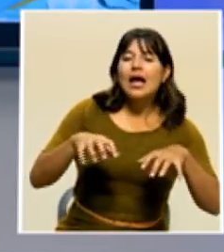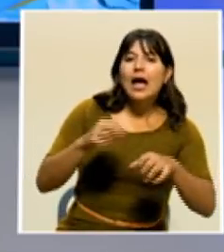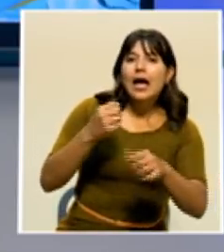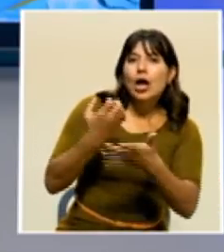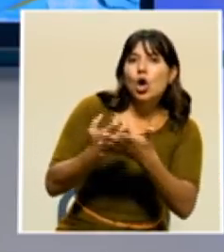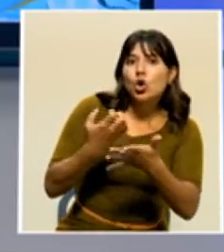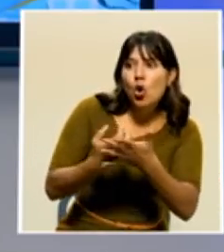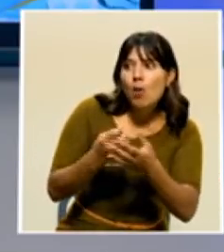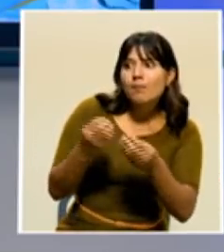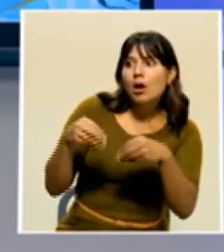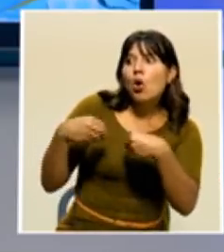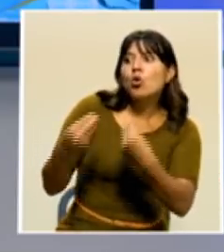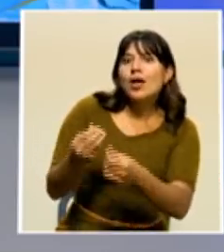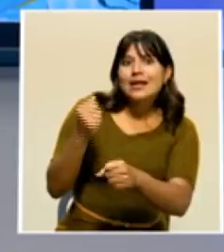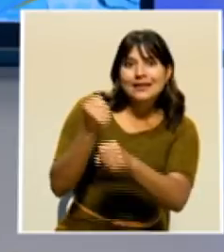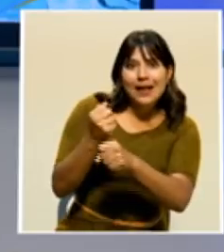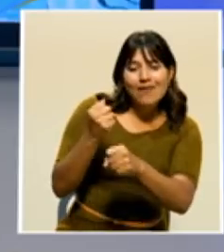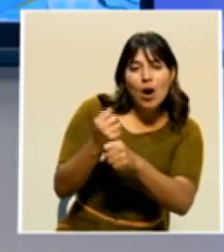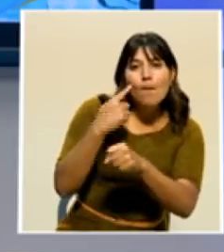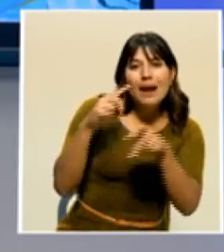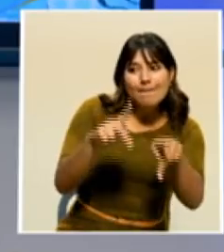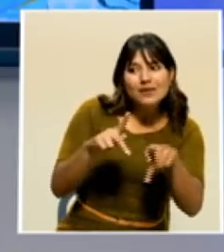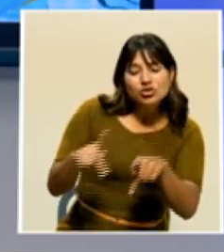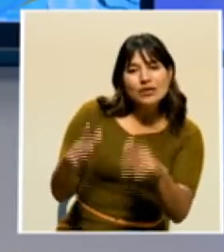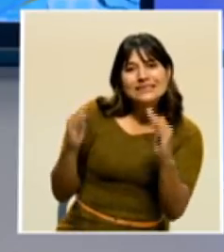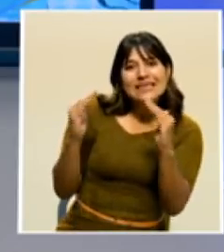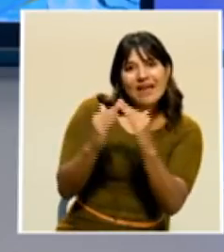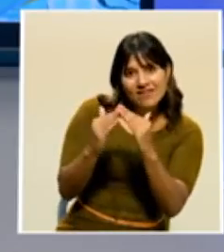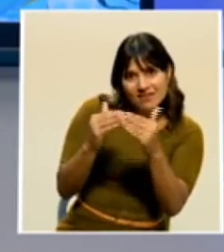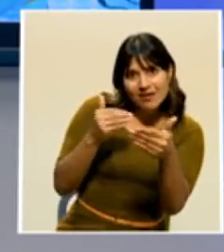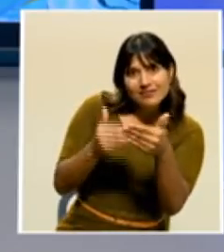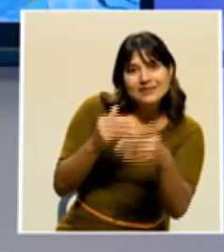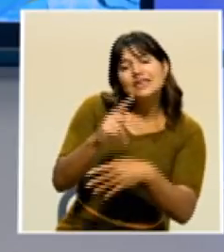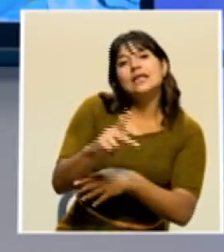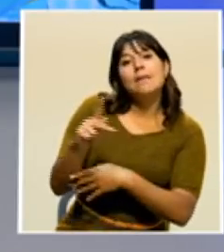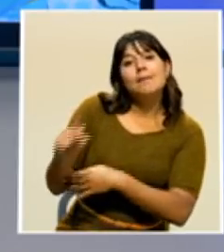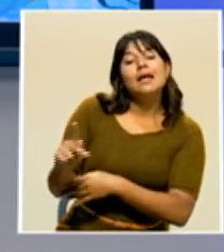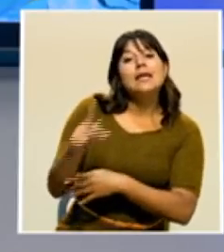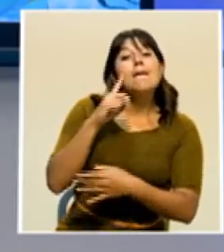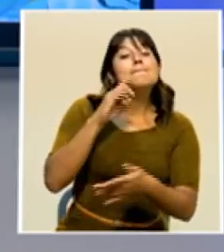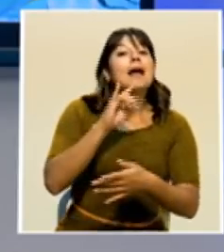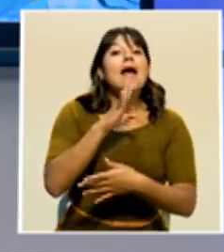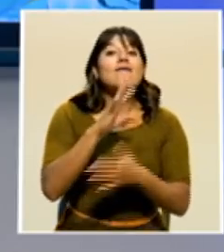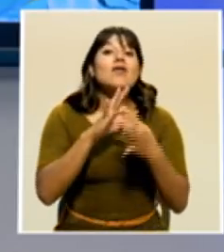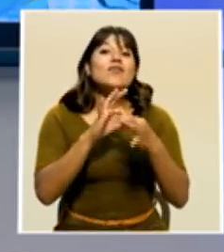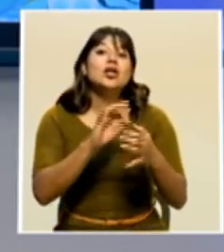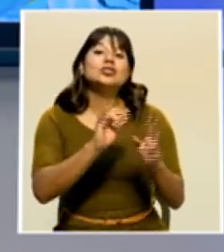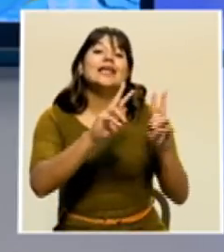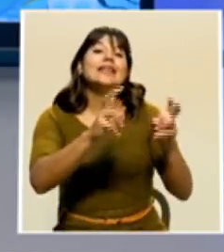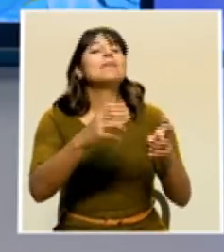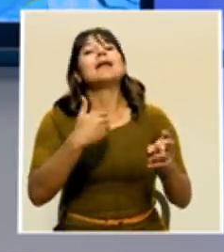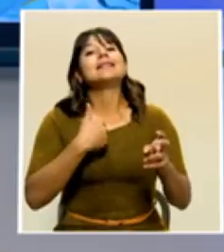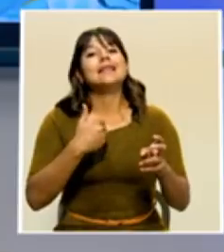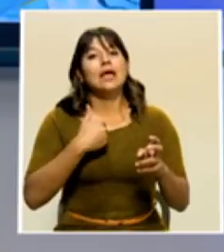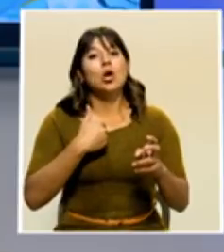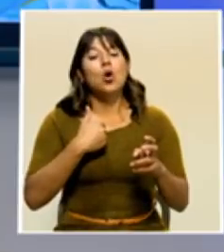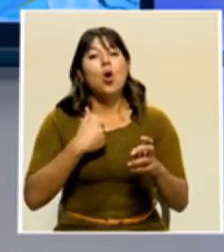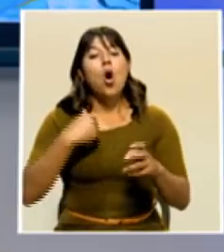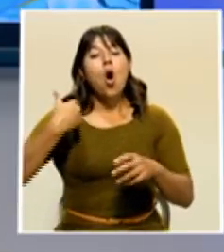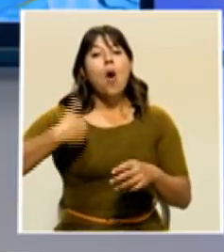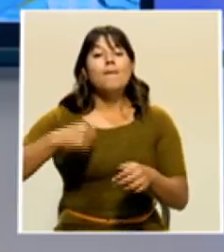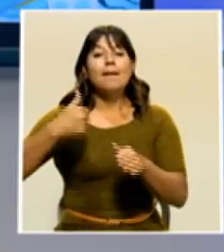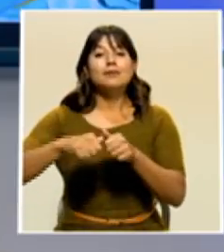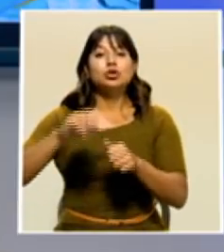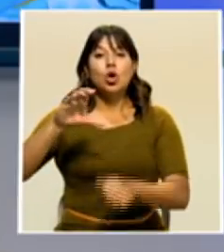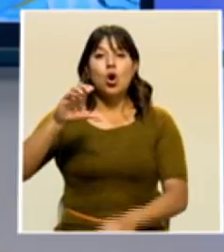Para conversar sobre esto tenemos a don Martín Contreras de la Cámara de Pescadores de Punta Arenas. Buenas